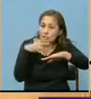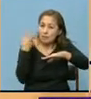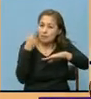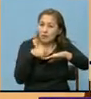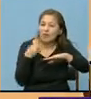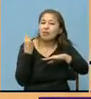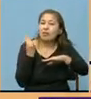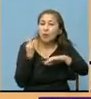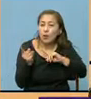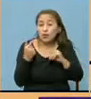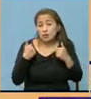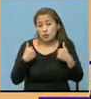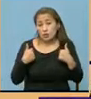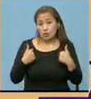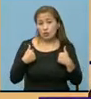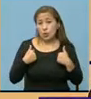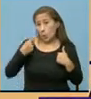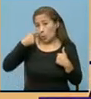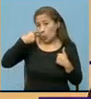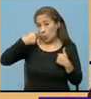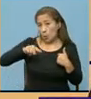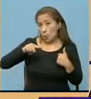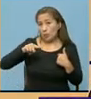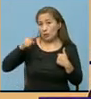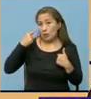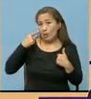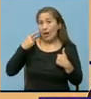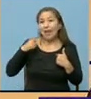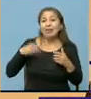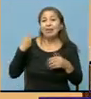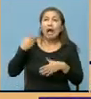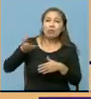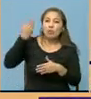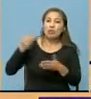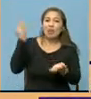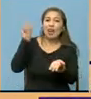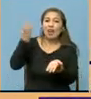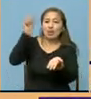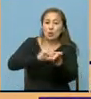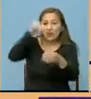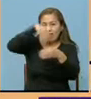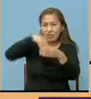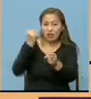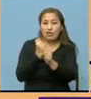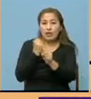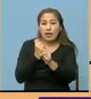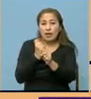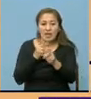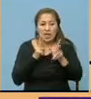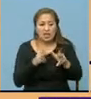fondos y por ahí yo en última intervención de toda la legislatura hablaba de que la obra pública está